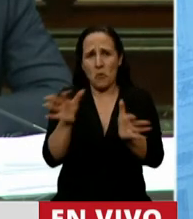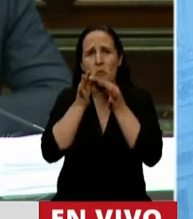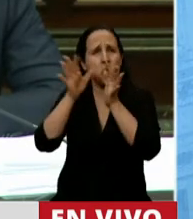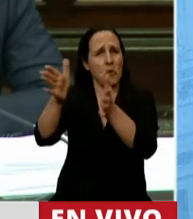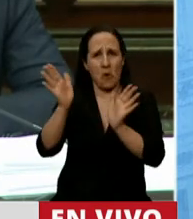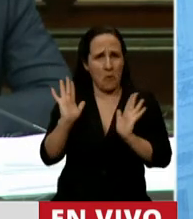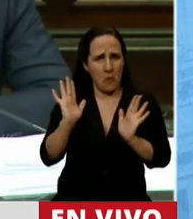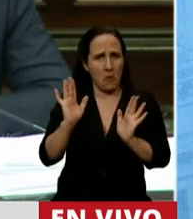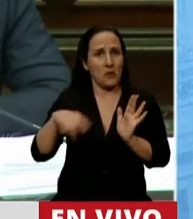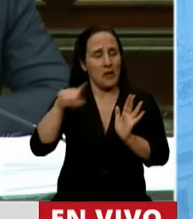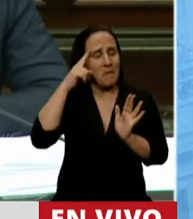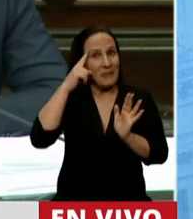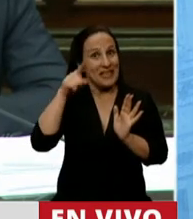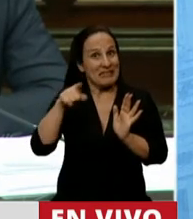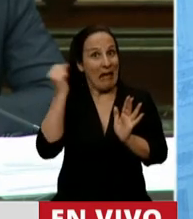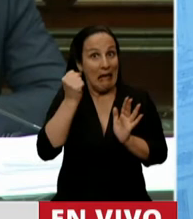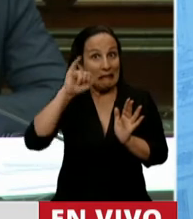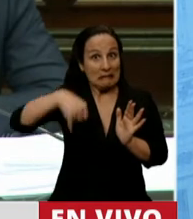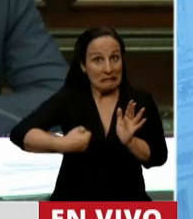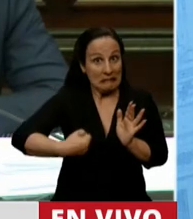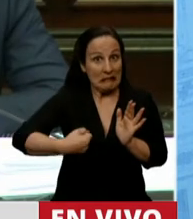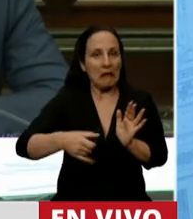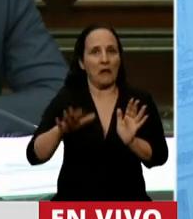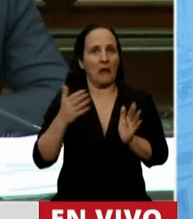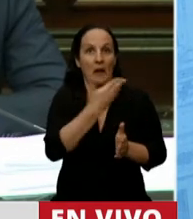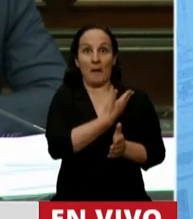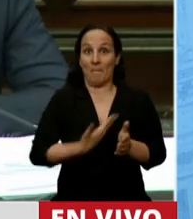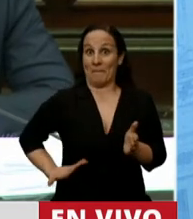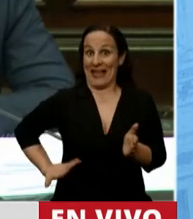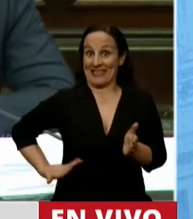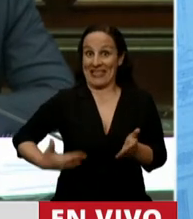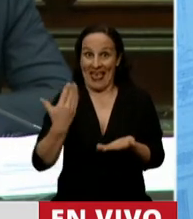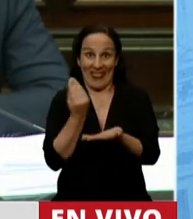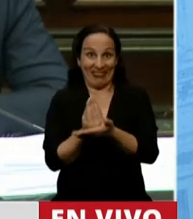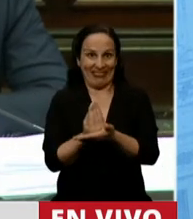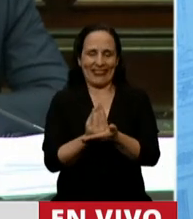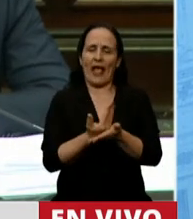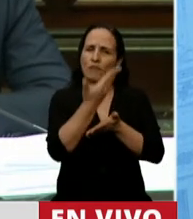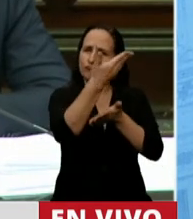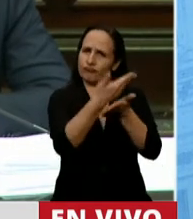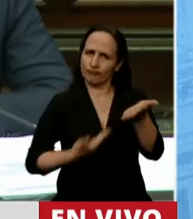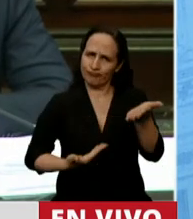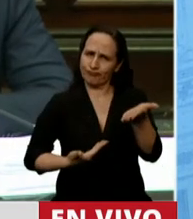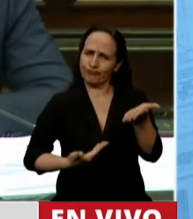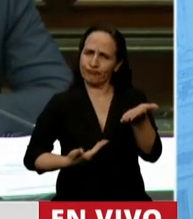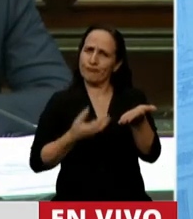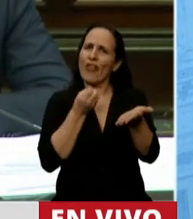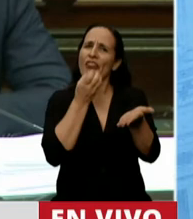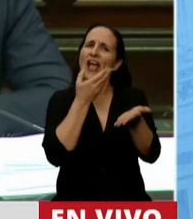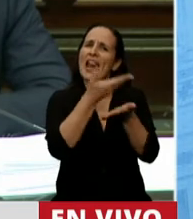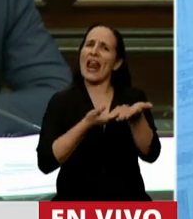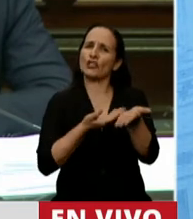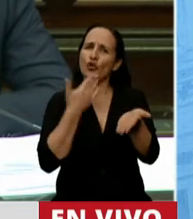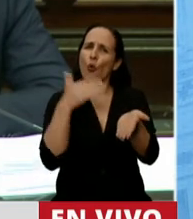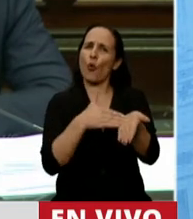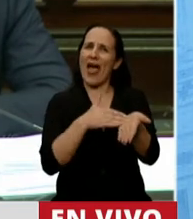si considera oportuno que el presidente de la Nación haga esta declaración